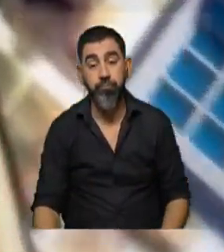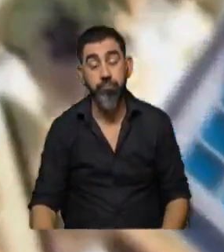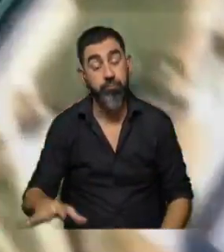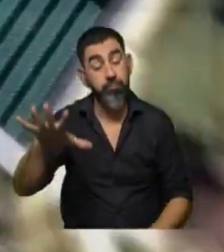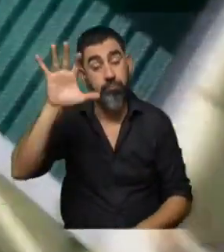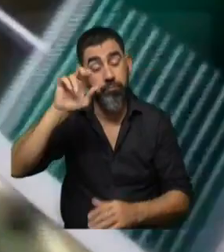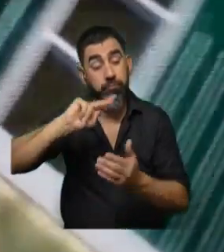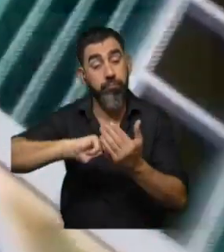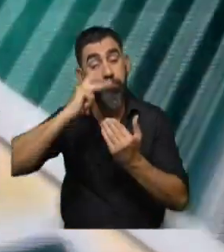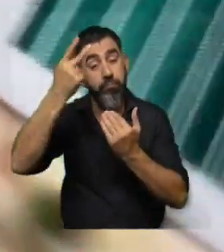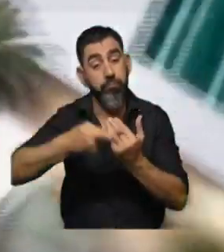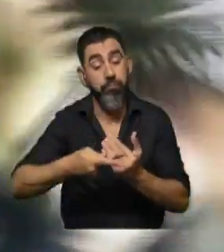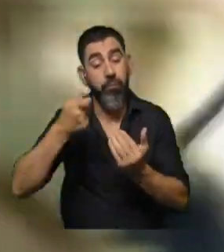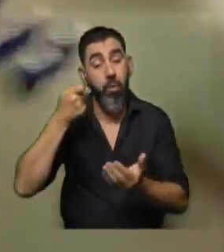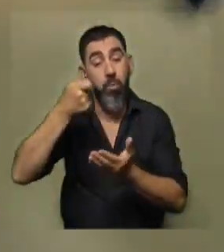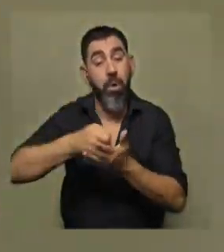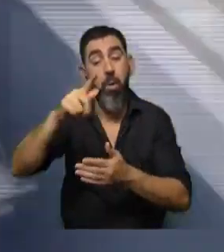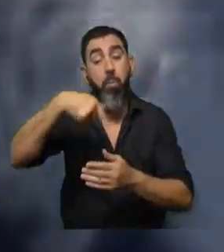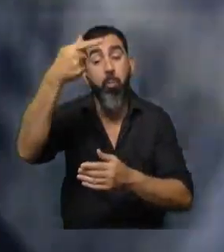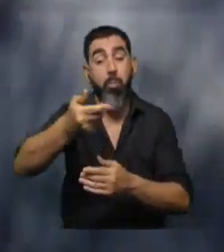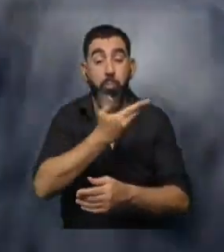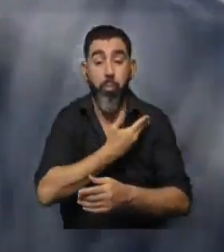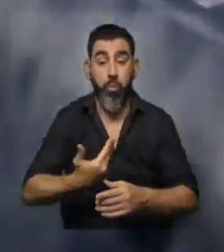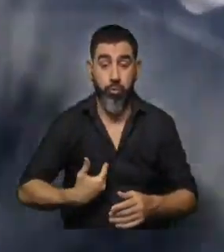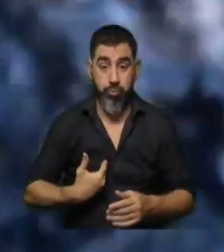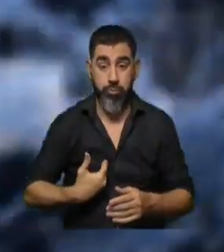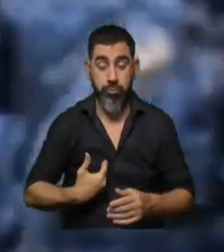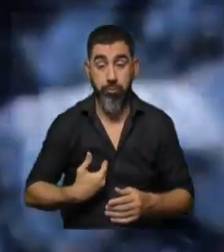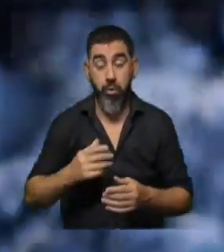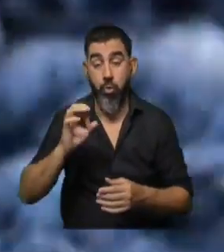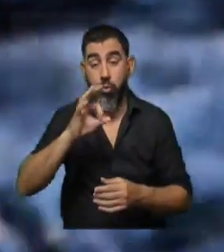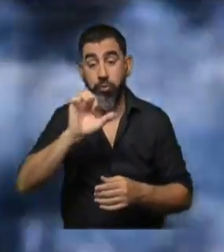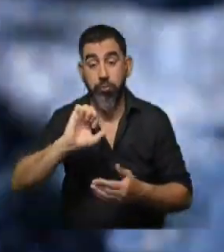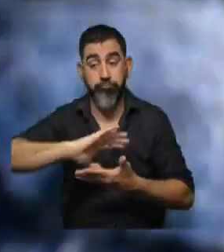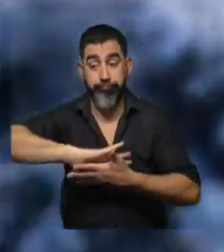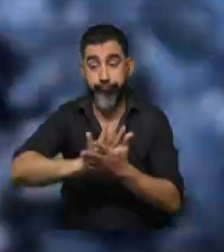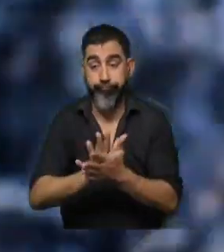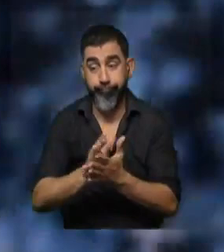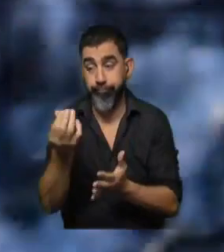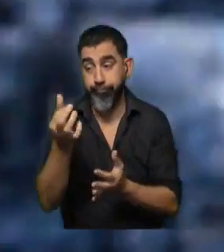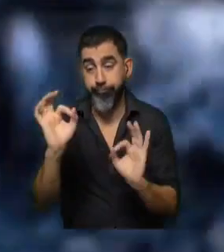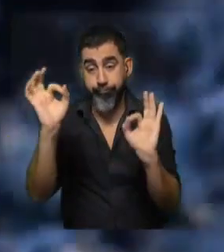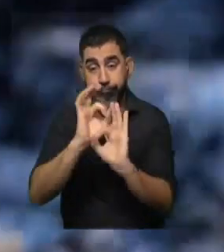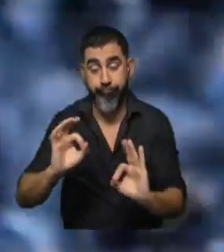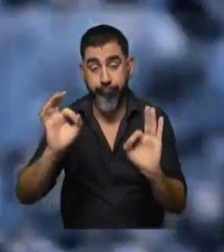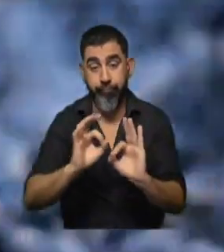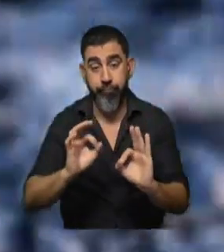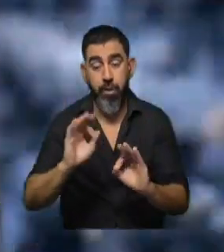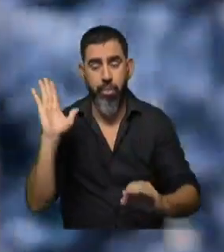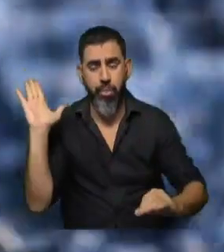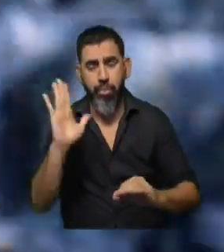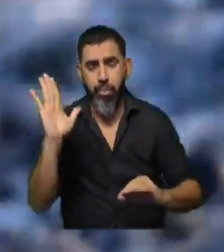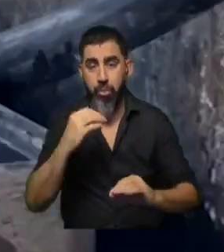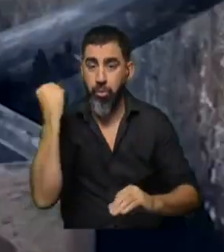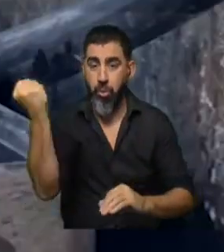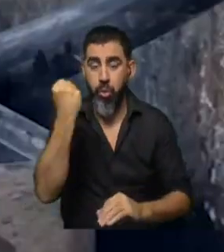que este proyecto lo empezará a pagar el próximo gobierno y que dejará a o se desfinanciada con números rojos y un endeudamiento